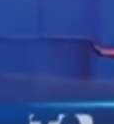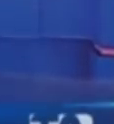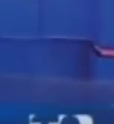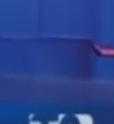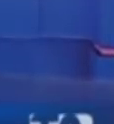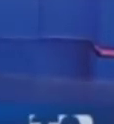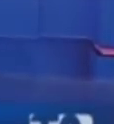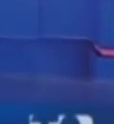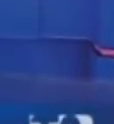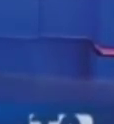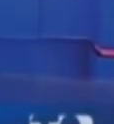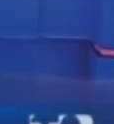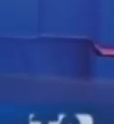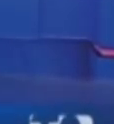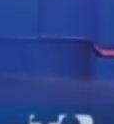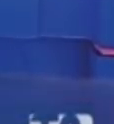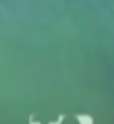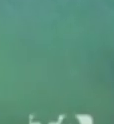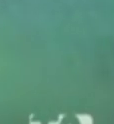ellos hay un menor de edad.